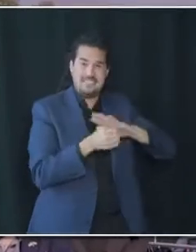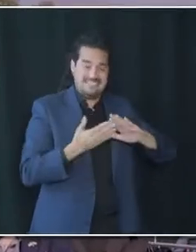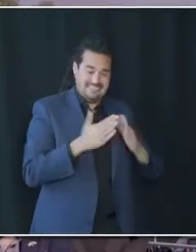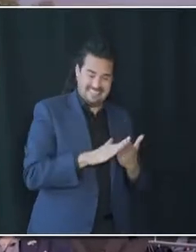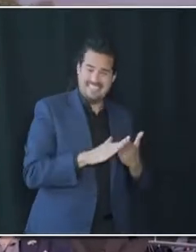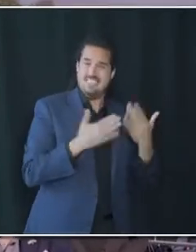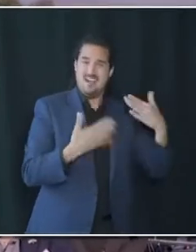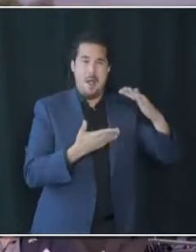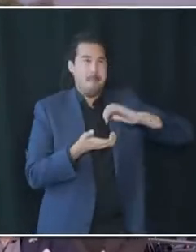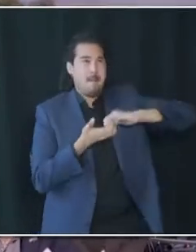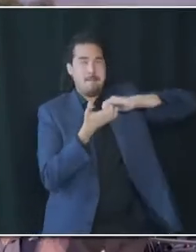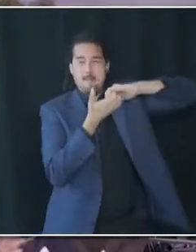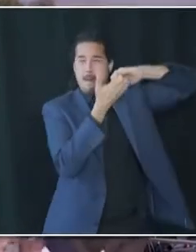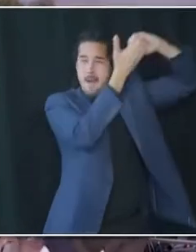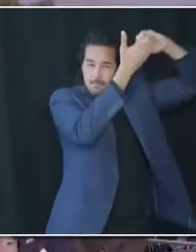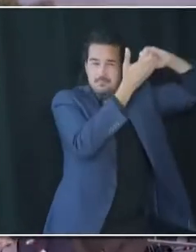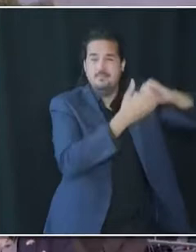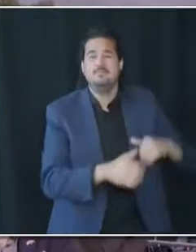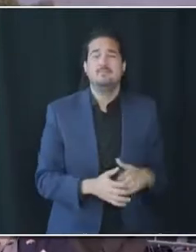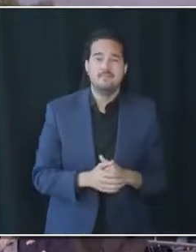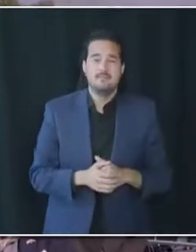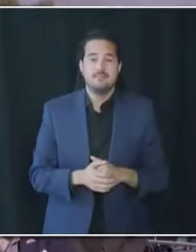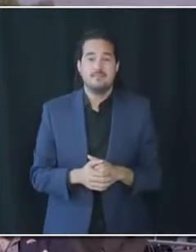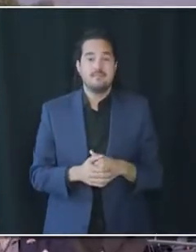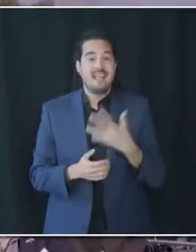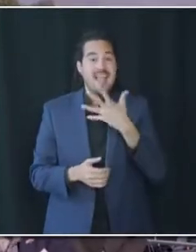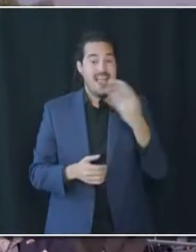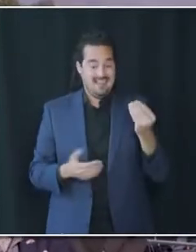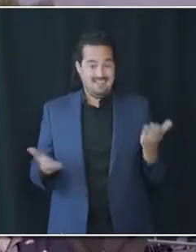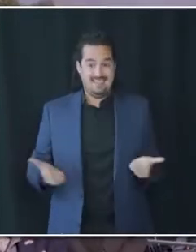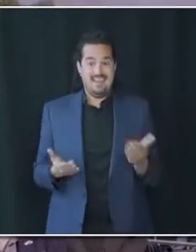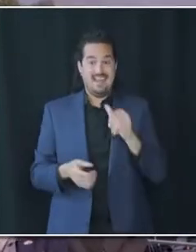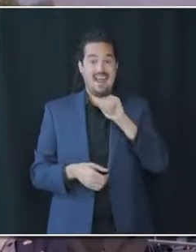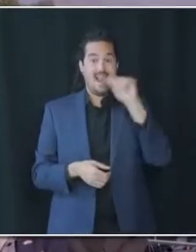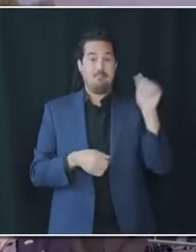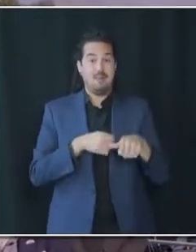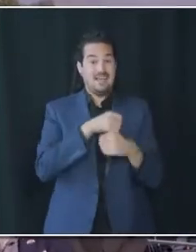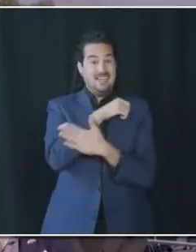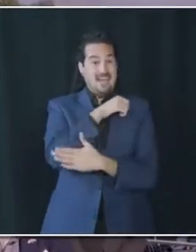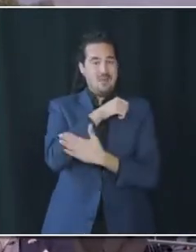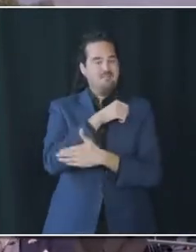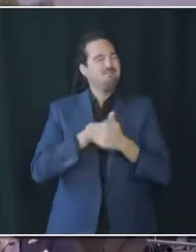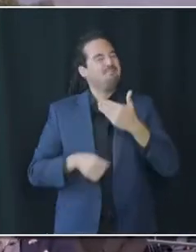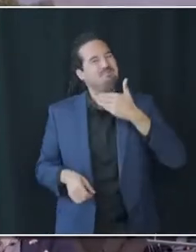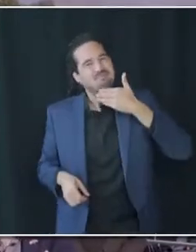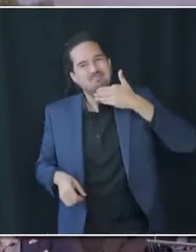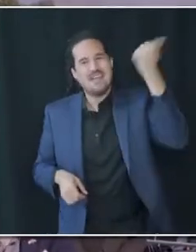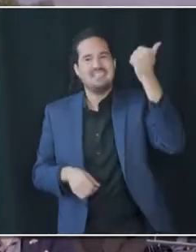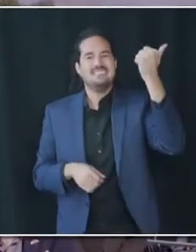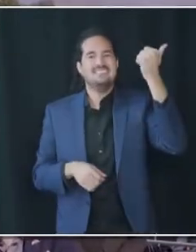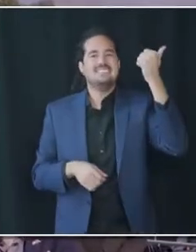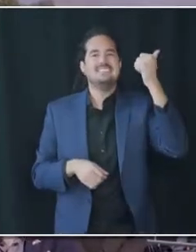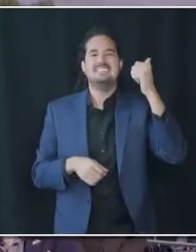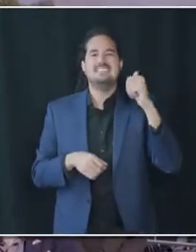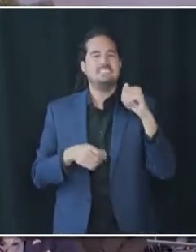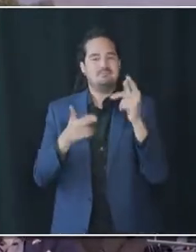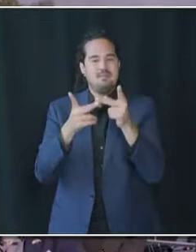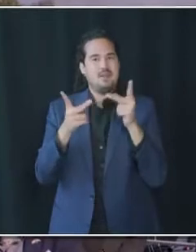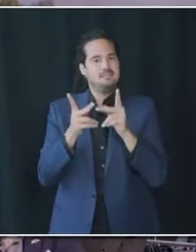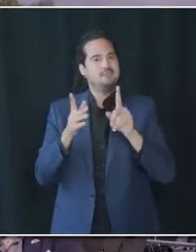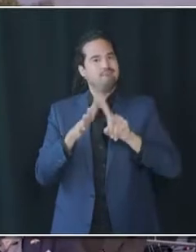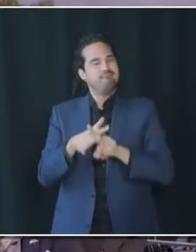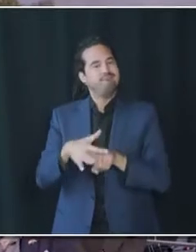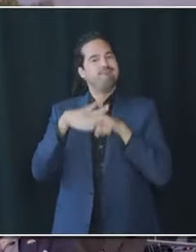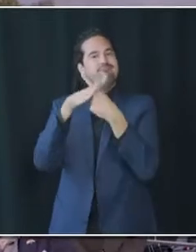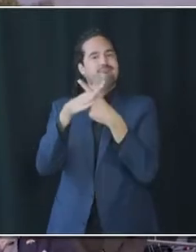alameda es el mejor lugar para iniciar esto porque nosotros reflejamos al resto de los estados unidos somos una